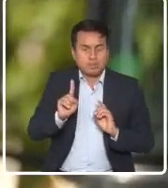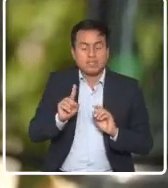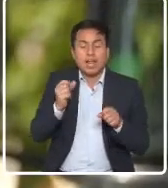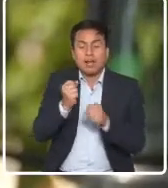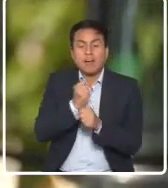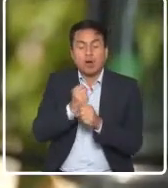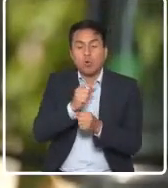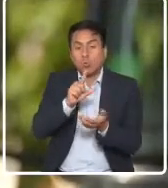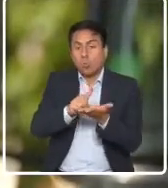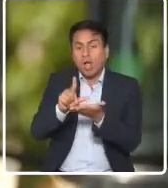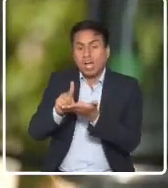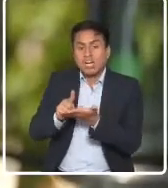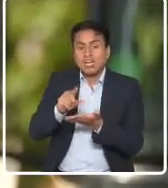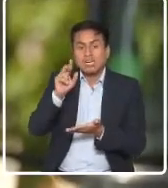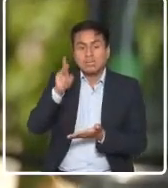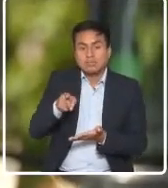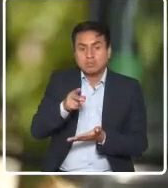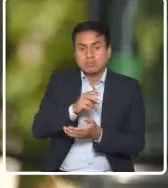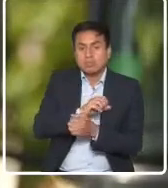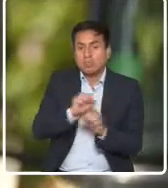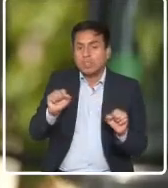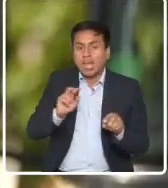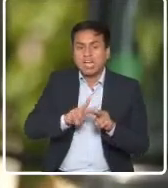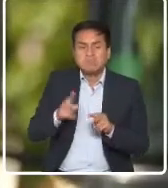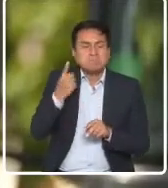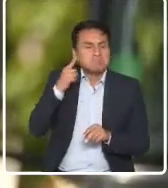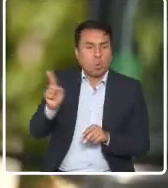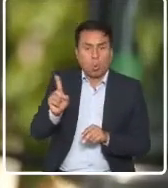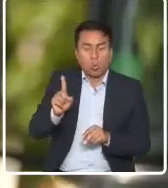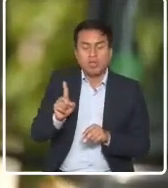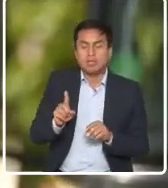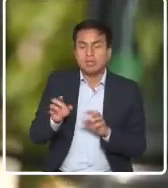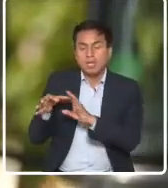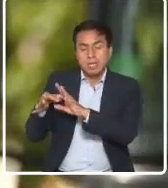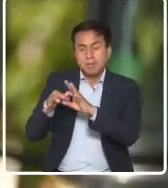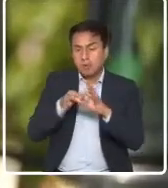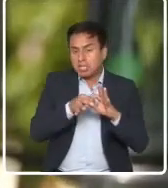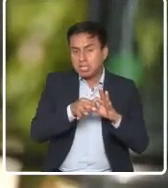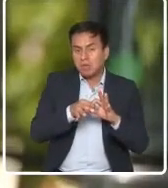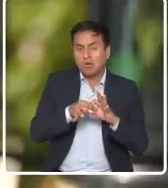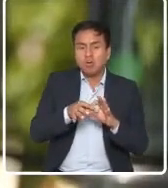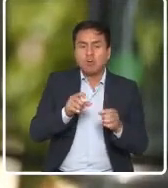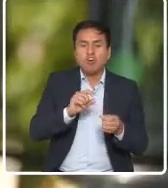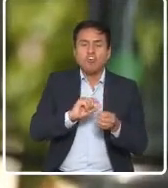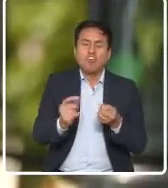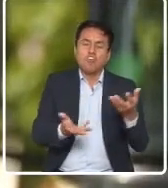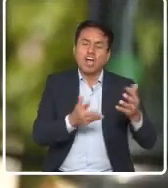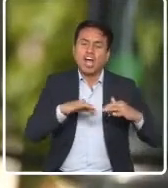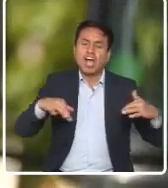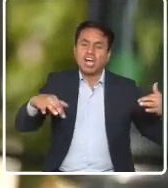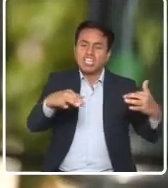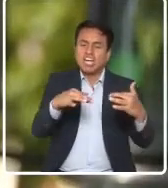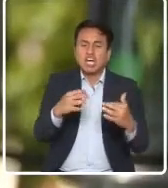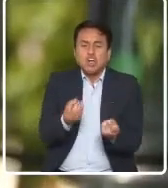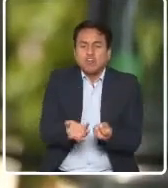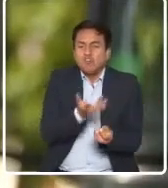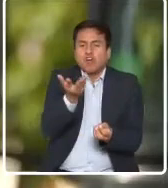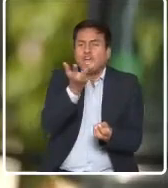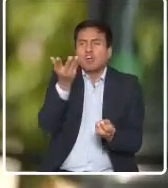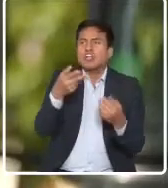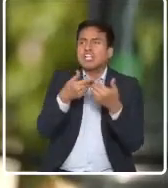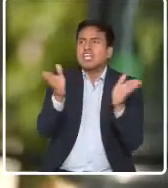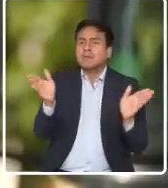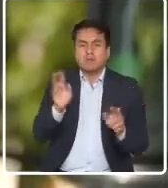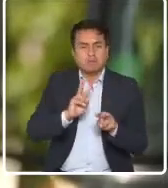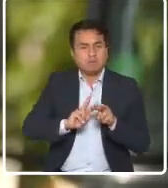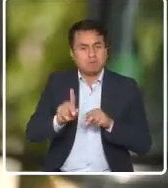realicen trabajos en zonas con restricciones. Por ningún motivo hagan fogatas ni enciendan fuego al aire